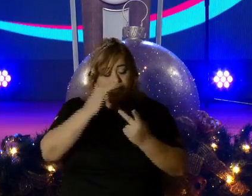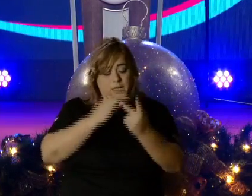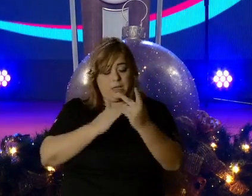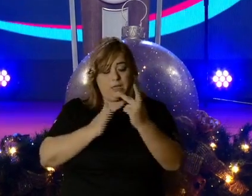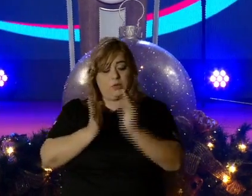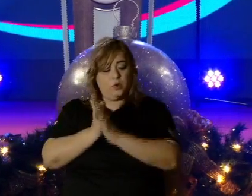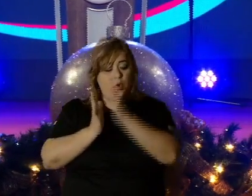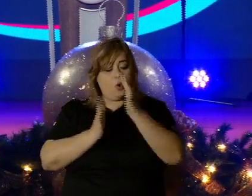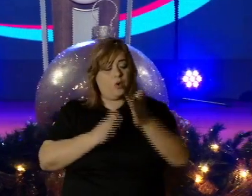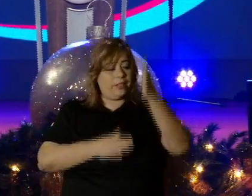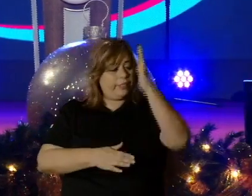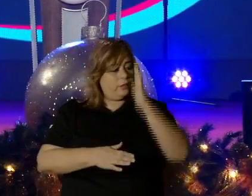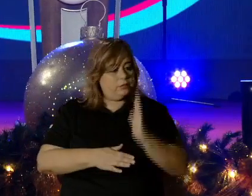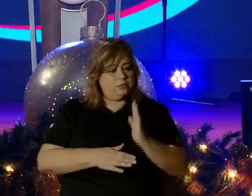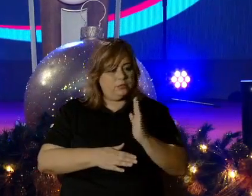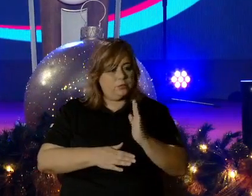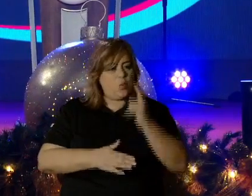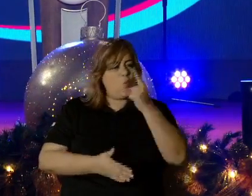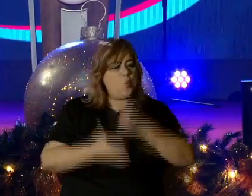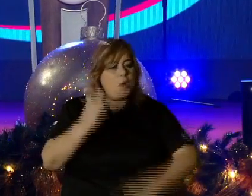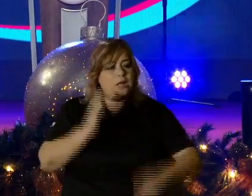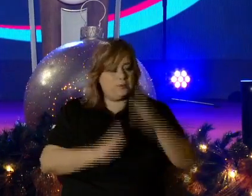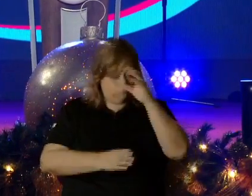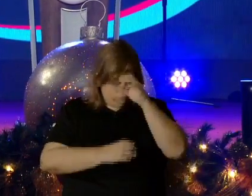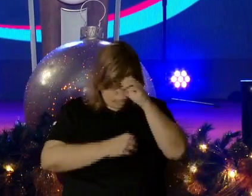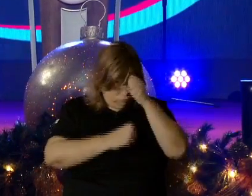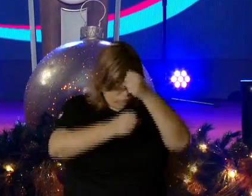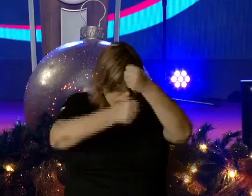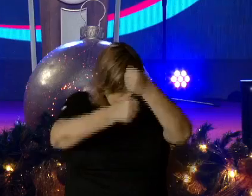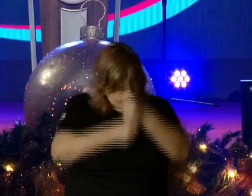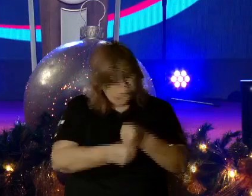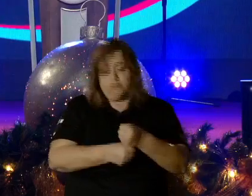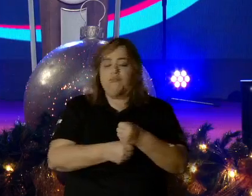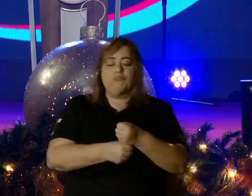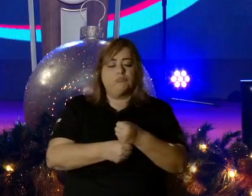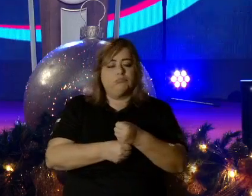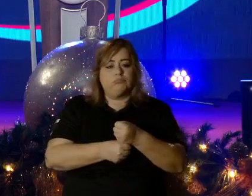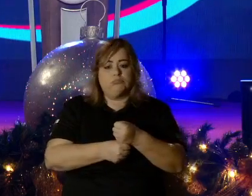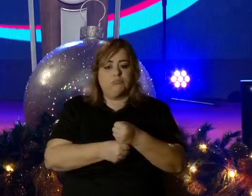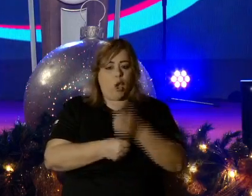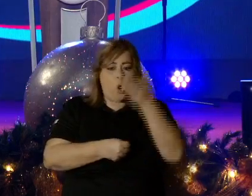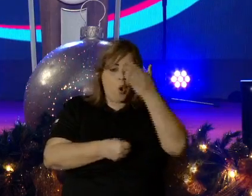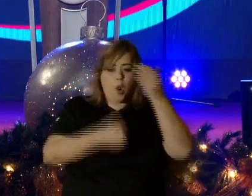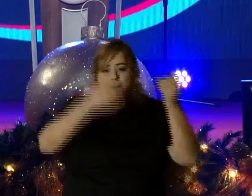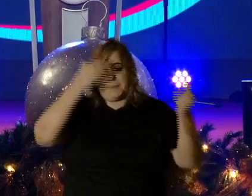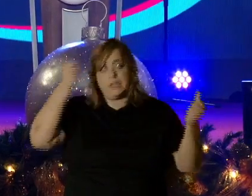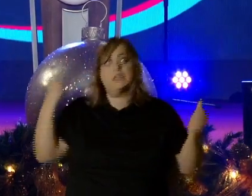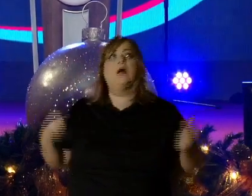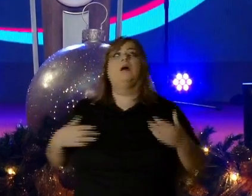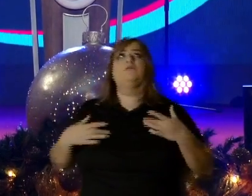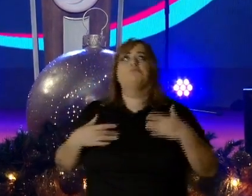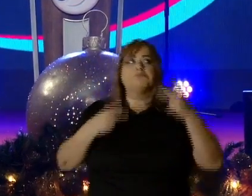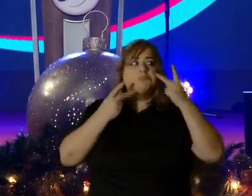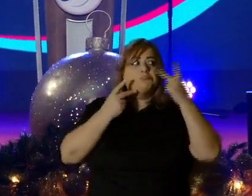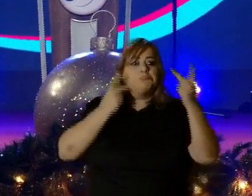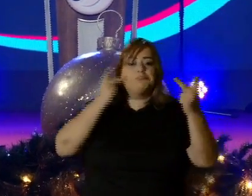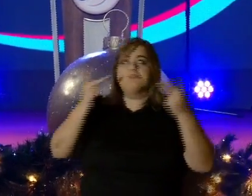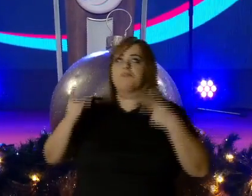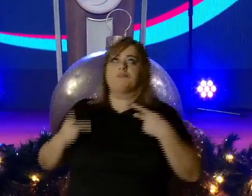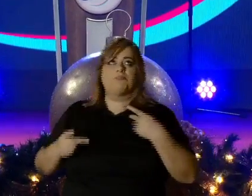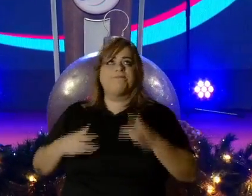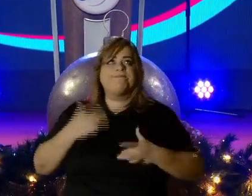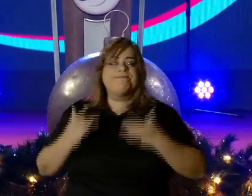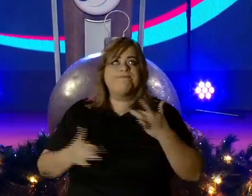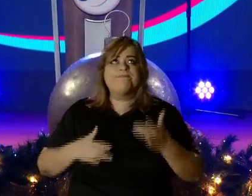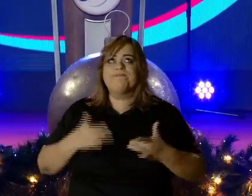implica confiar plenamente en el Señor, abandonarte en su brazo, no importa lo que vea, no importa lo que